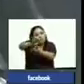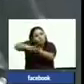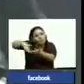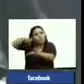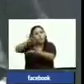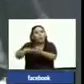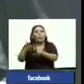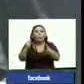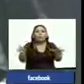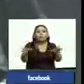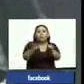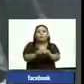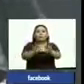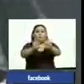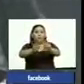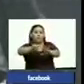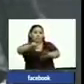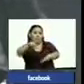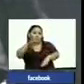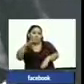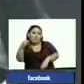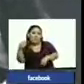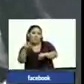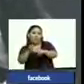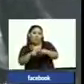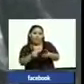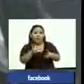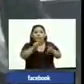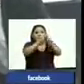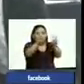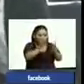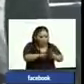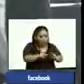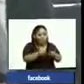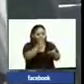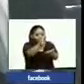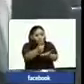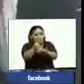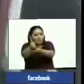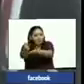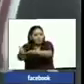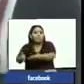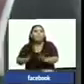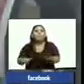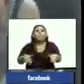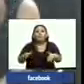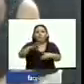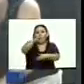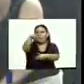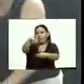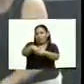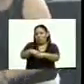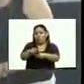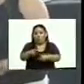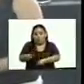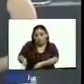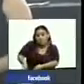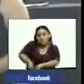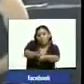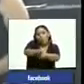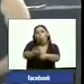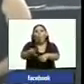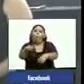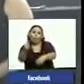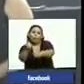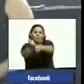con un monto de 9 mil 500 dólares para cada una de las 34 federaciones deportivas, incluyendo Golf y Remo, quienes